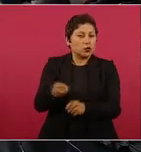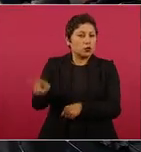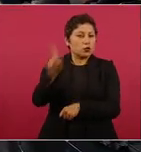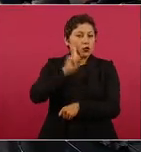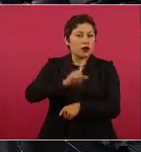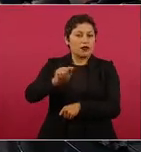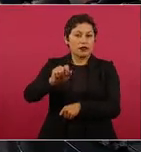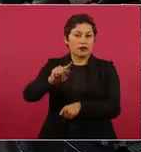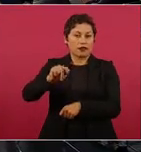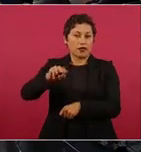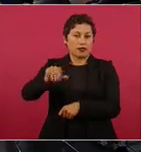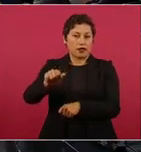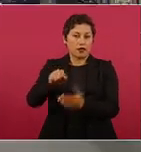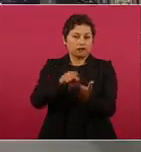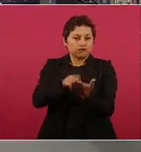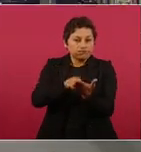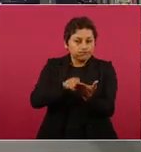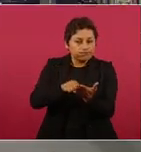que planteaste fue…